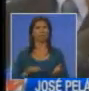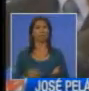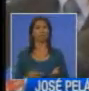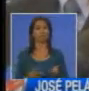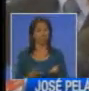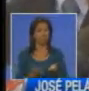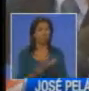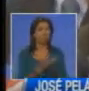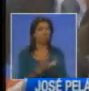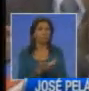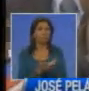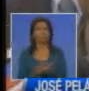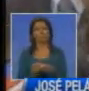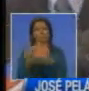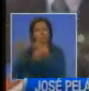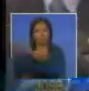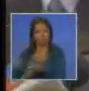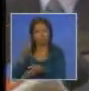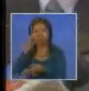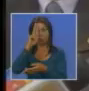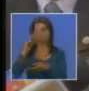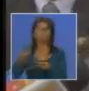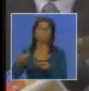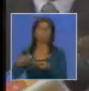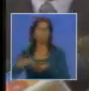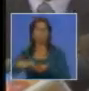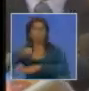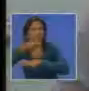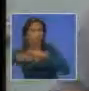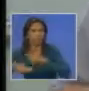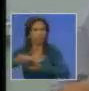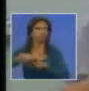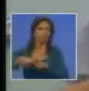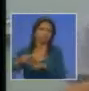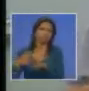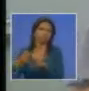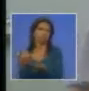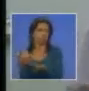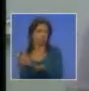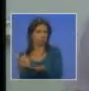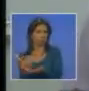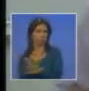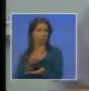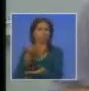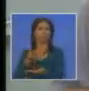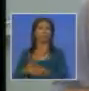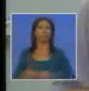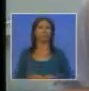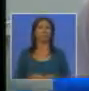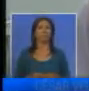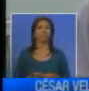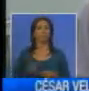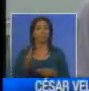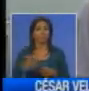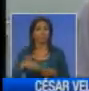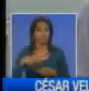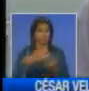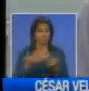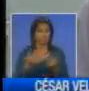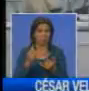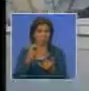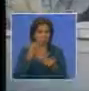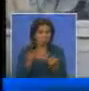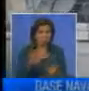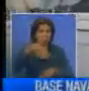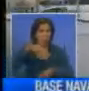seguramente como resarcir el daño económico causado al país, ¿no? Se espera que para este martes la Armada escolte el yate